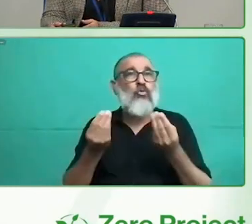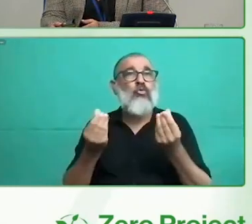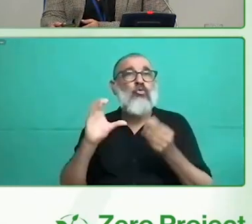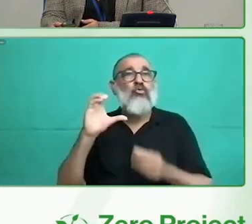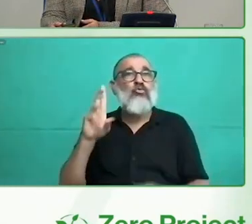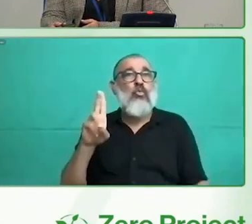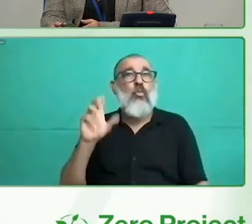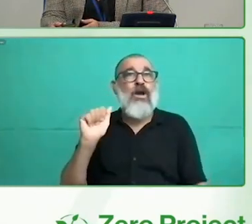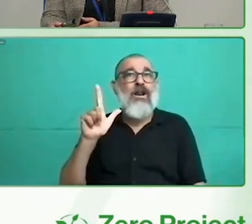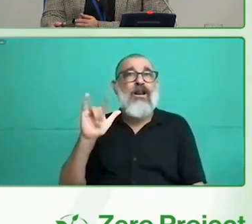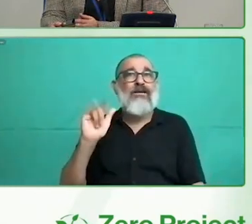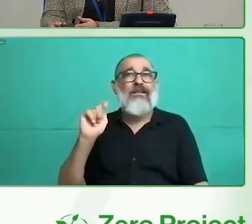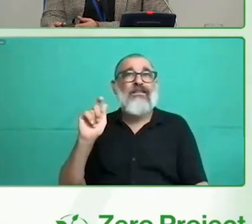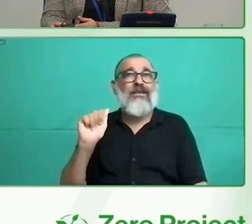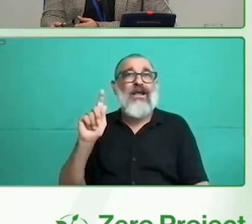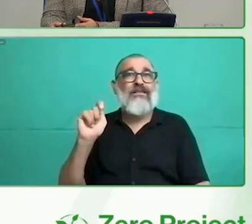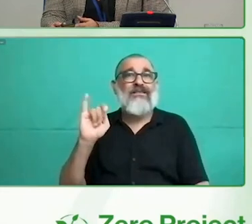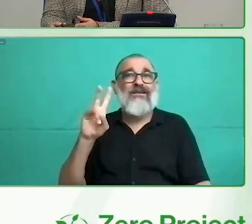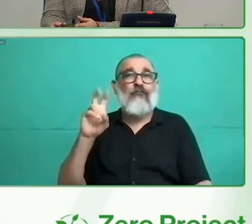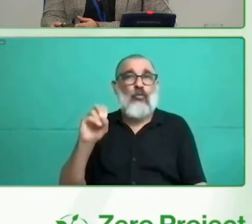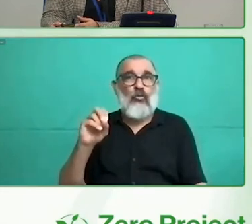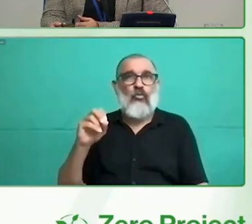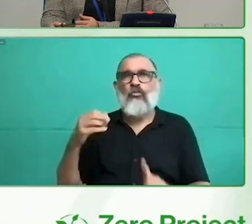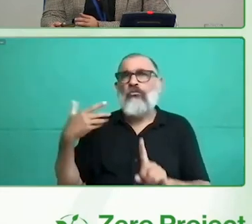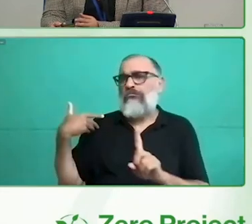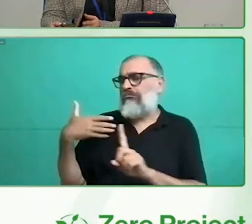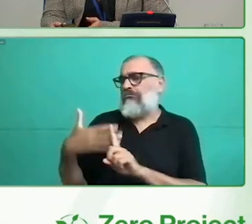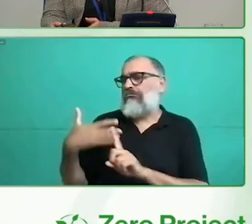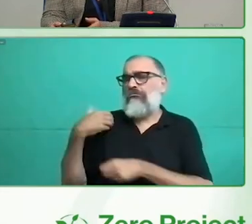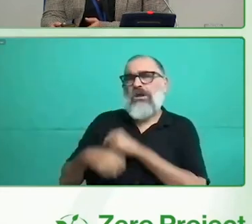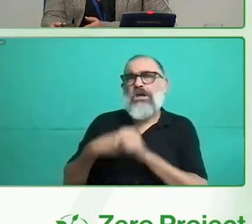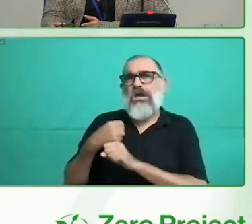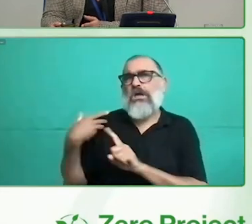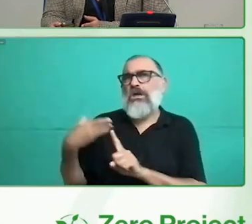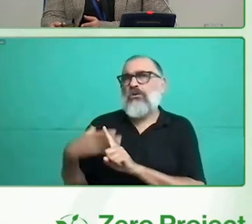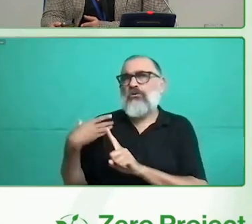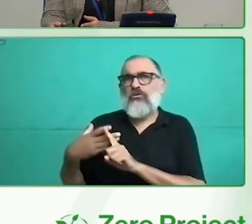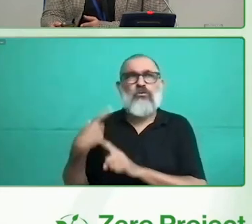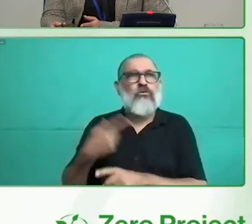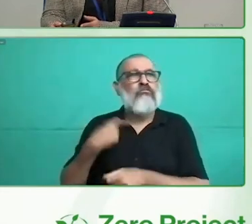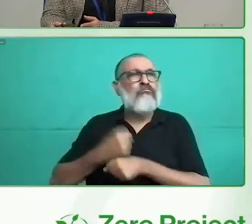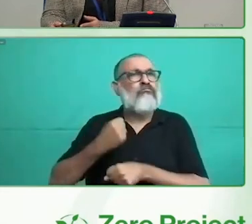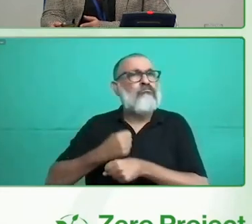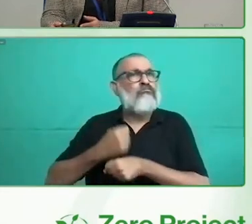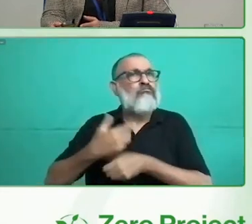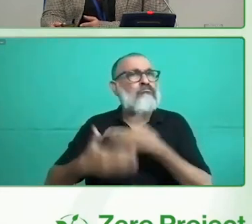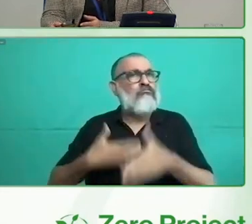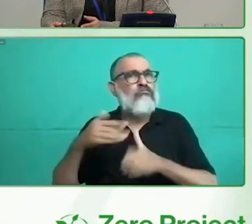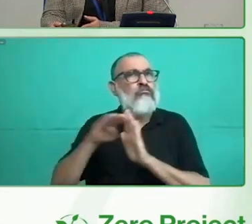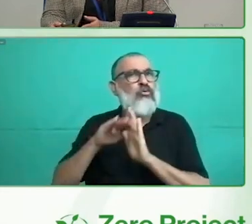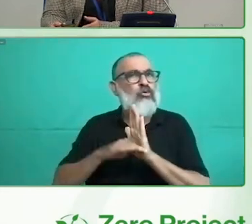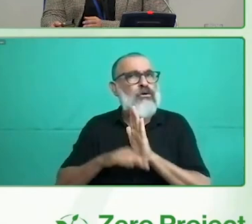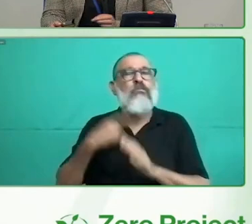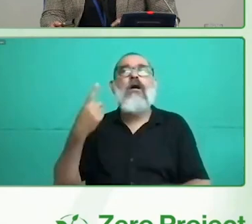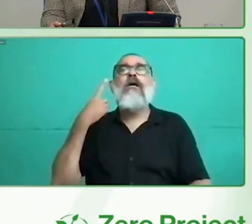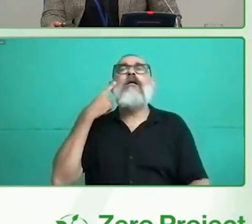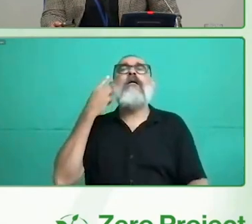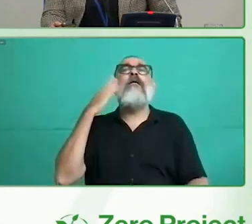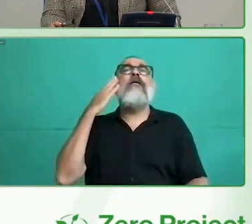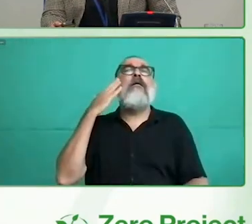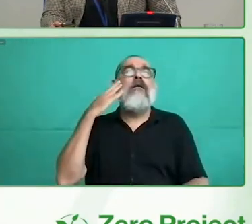importante su supervivencia. En un estudio que hicimos hace unos años, vimos que